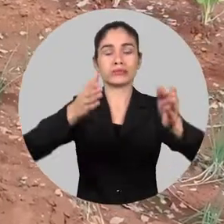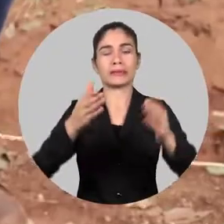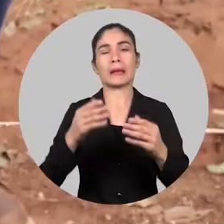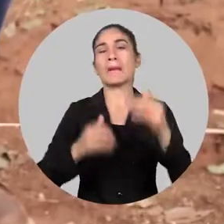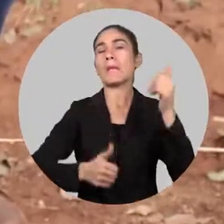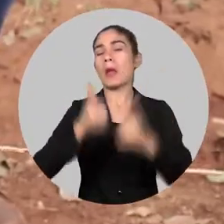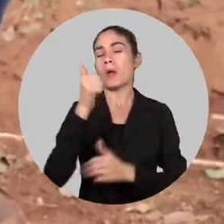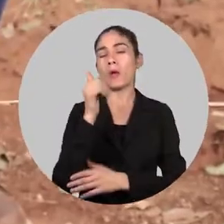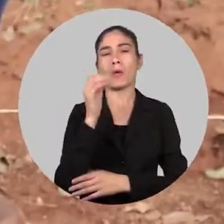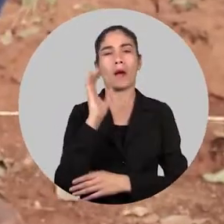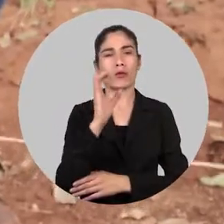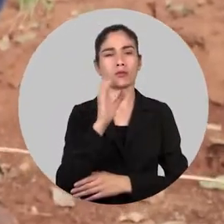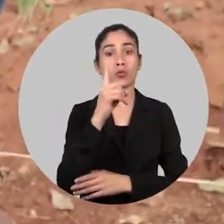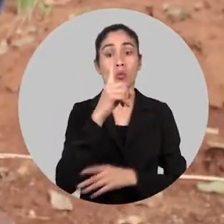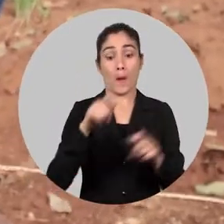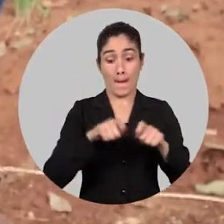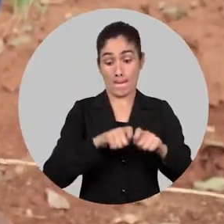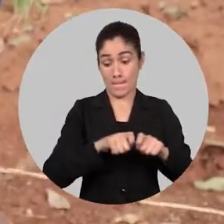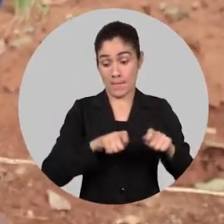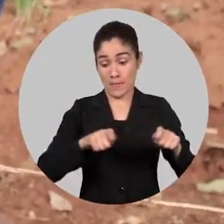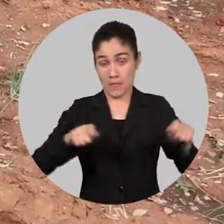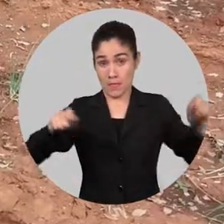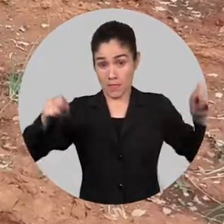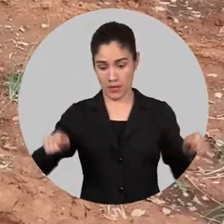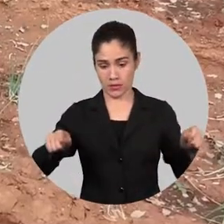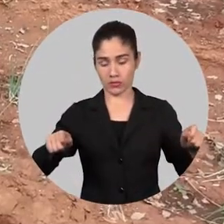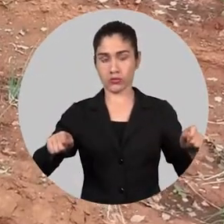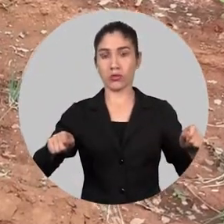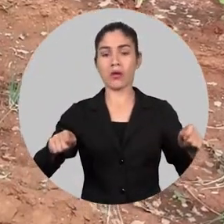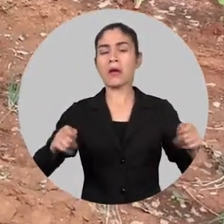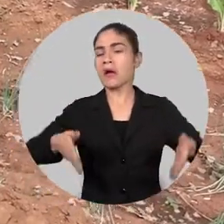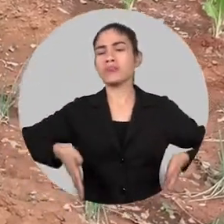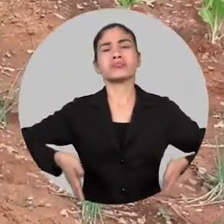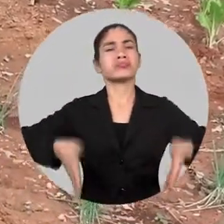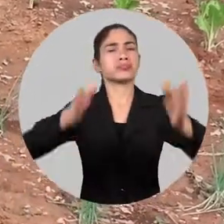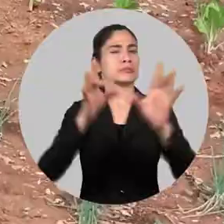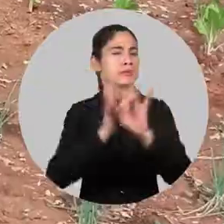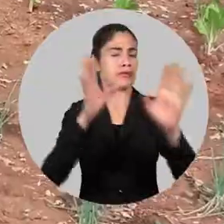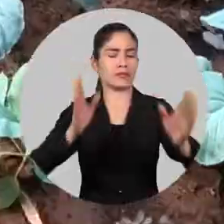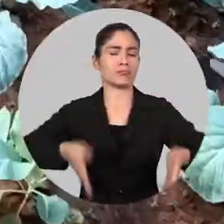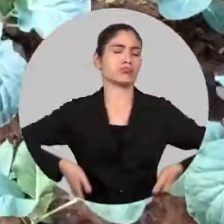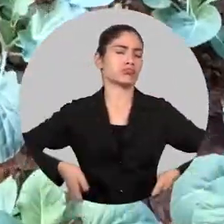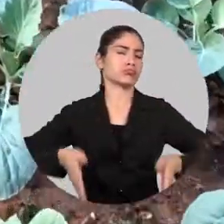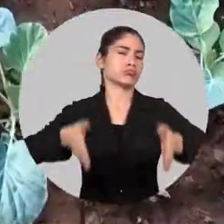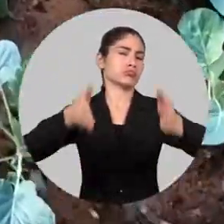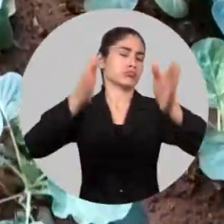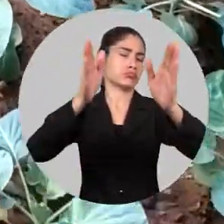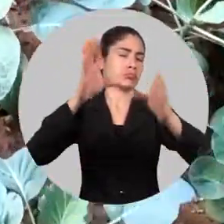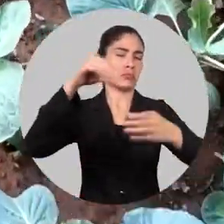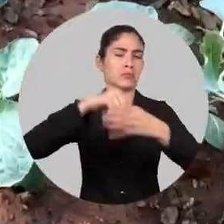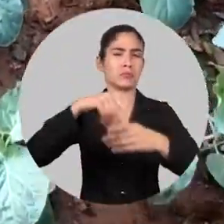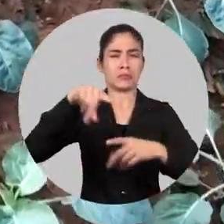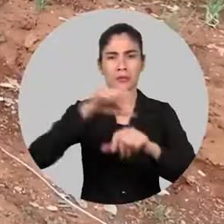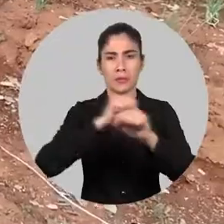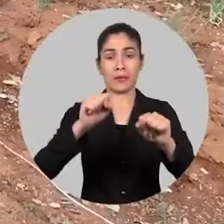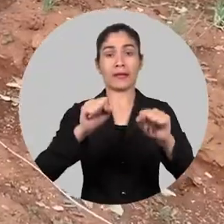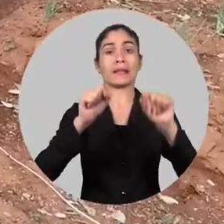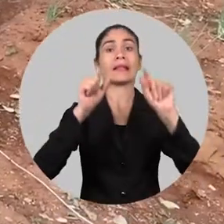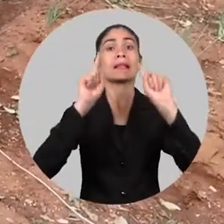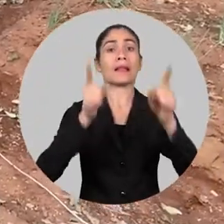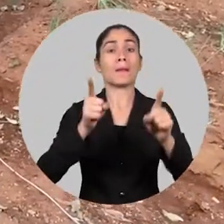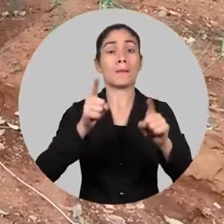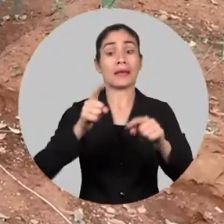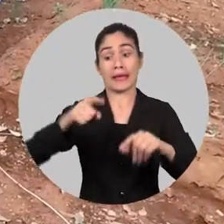sería 1 metro de ancho, de largo y catúa entero. Ya prevé la en el caminero,